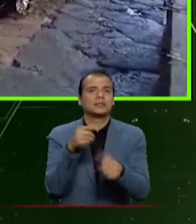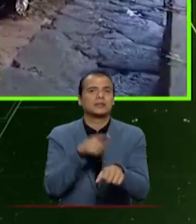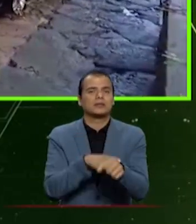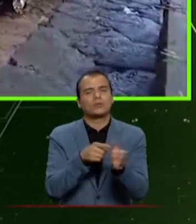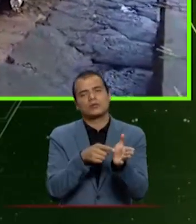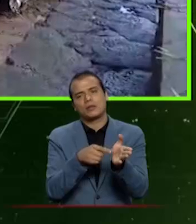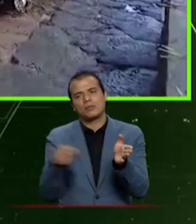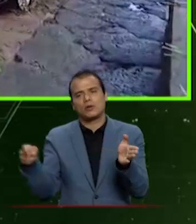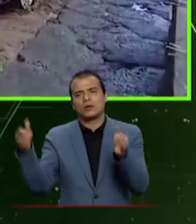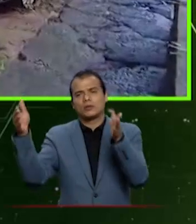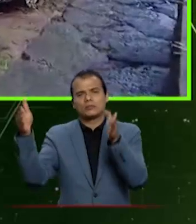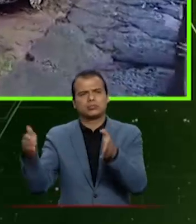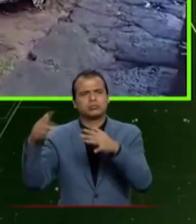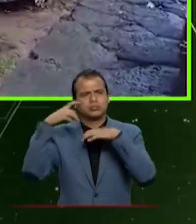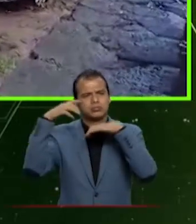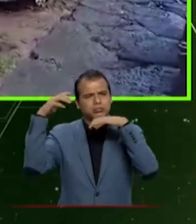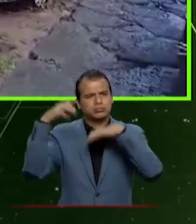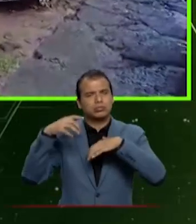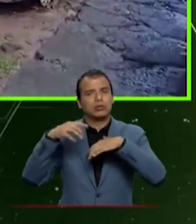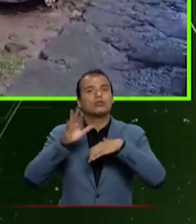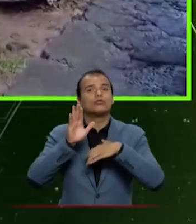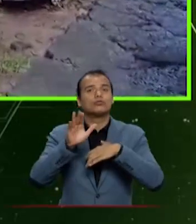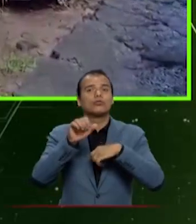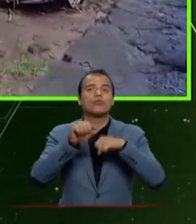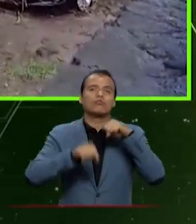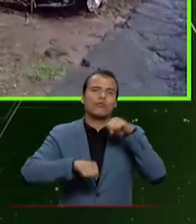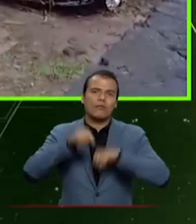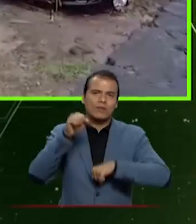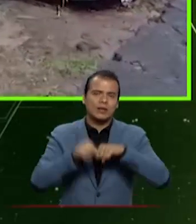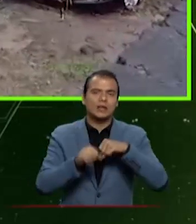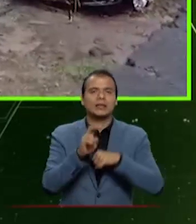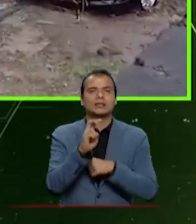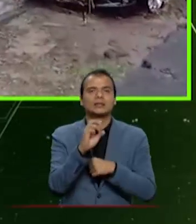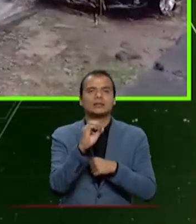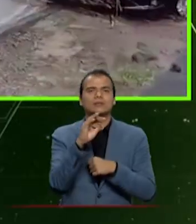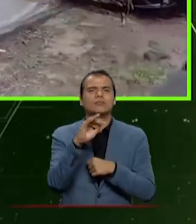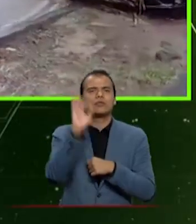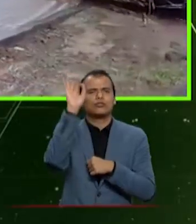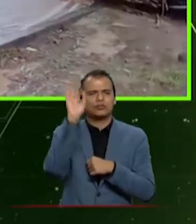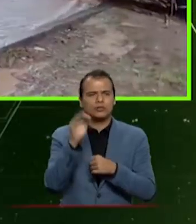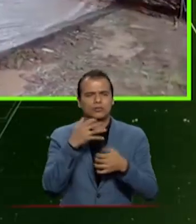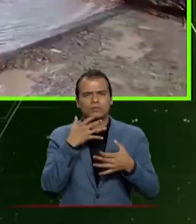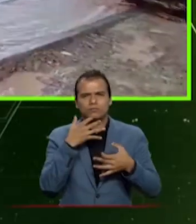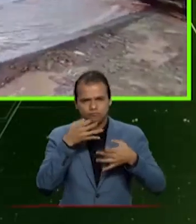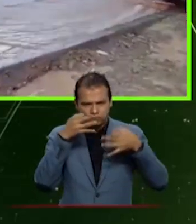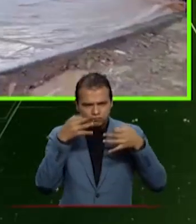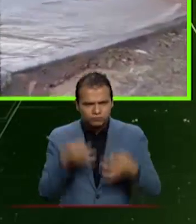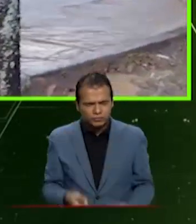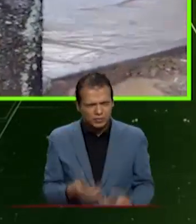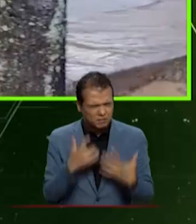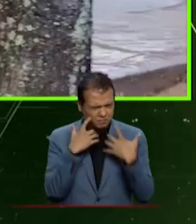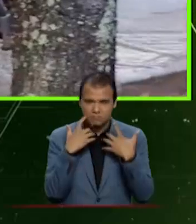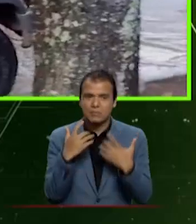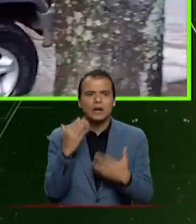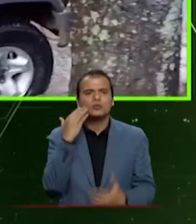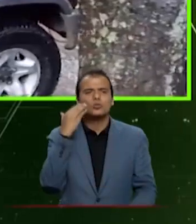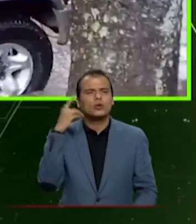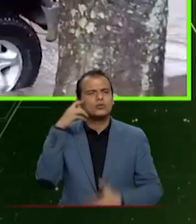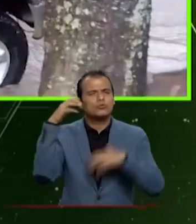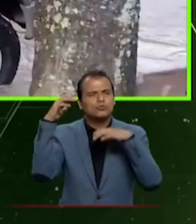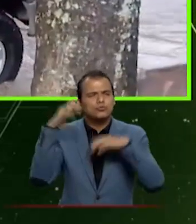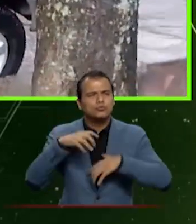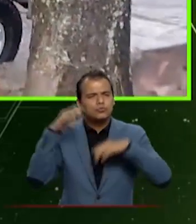una probabilidad muy alta casi del 70 por para que en septiembre se se consolide el inicio de la temporada de